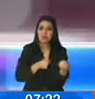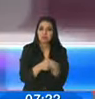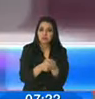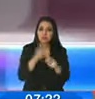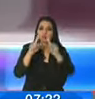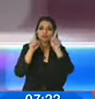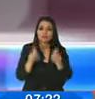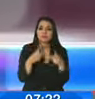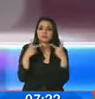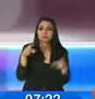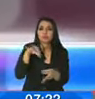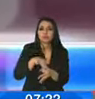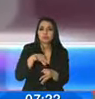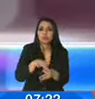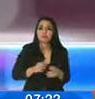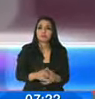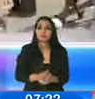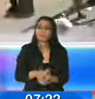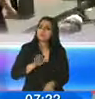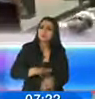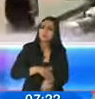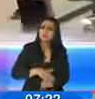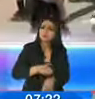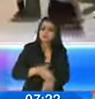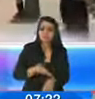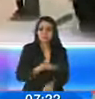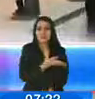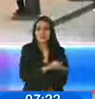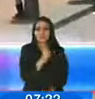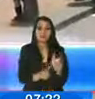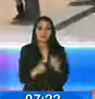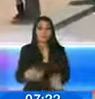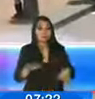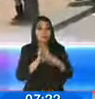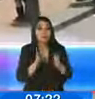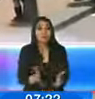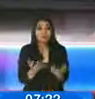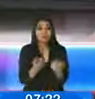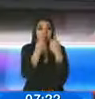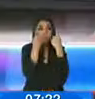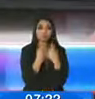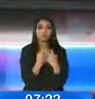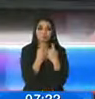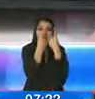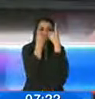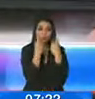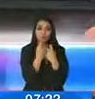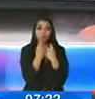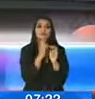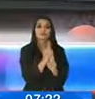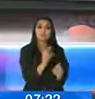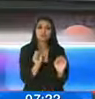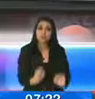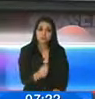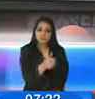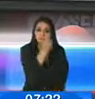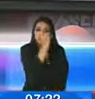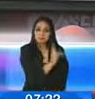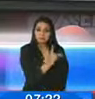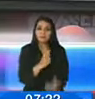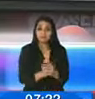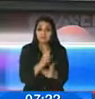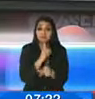que esta aceptación se debe principalmente a la expectativa que tiene la población de ser consultada. Ahora la población considera que sí